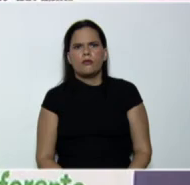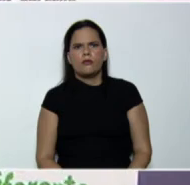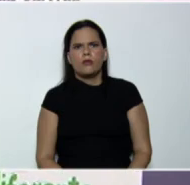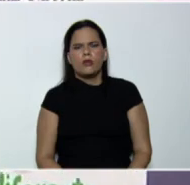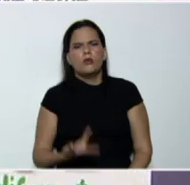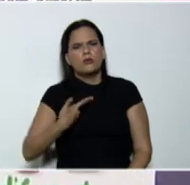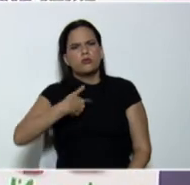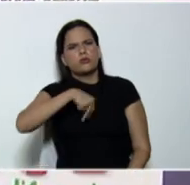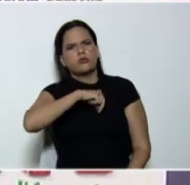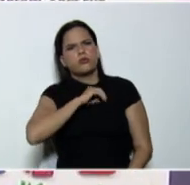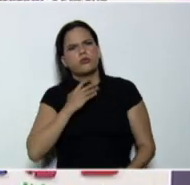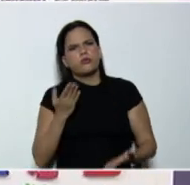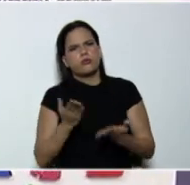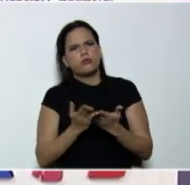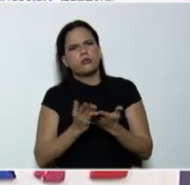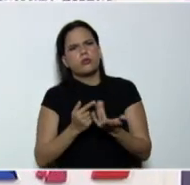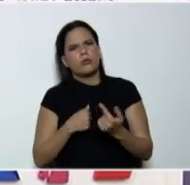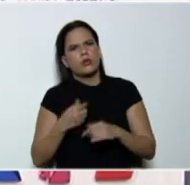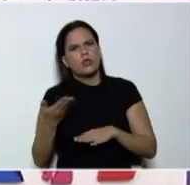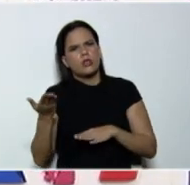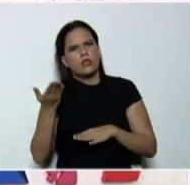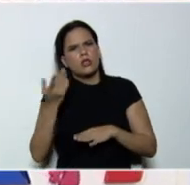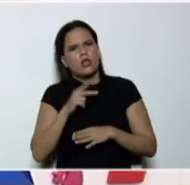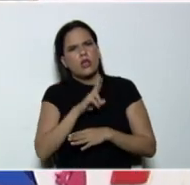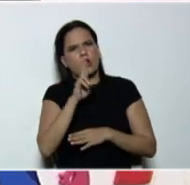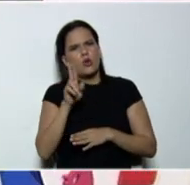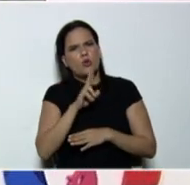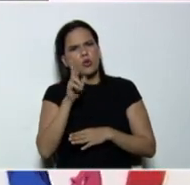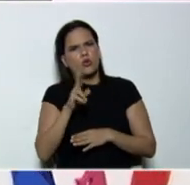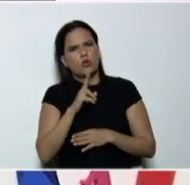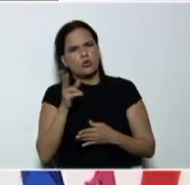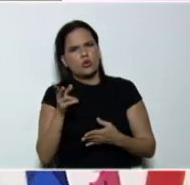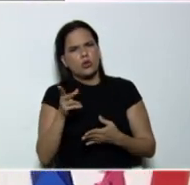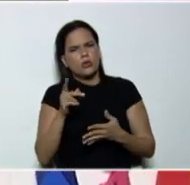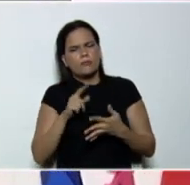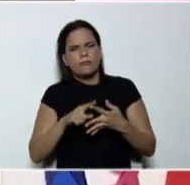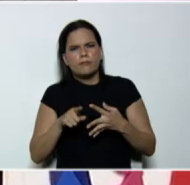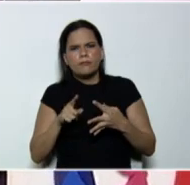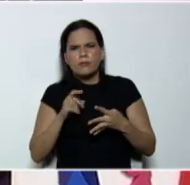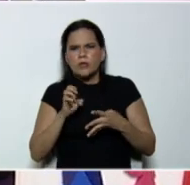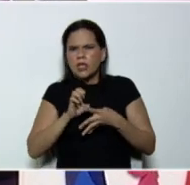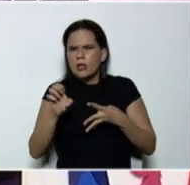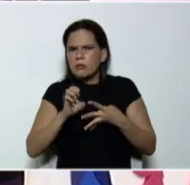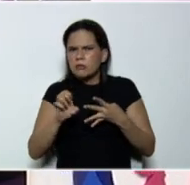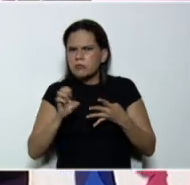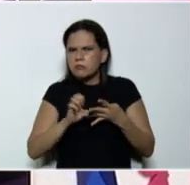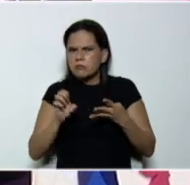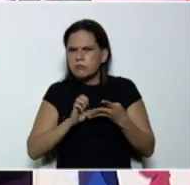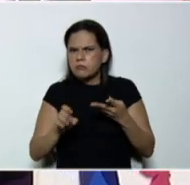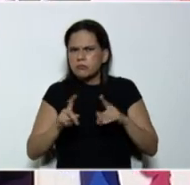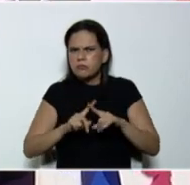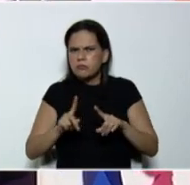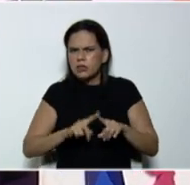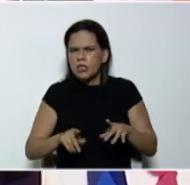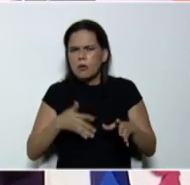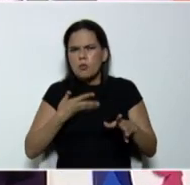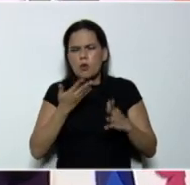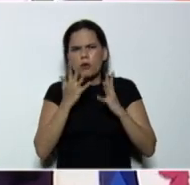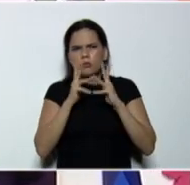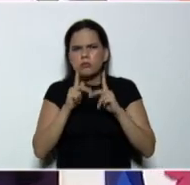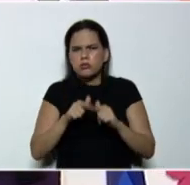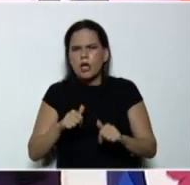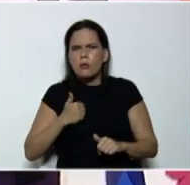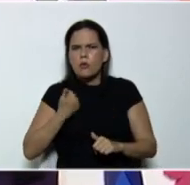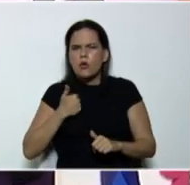nuestros estudiantes, importante el uso de material concreto, material que puedan contar,